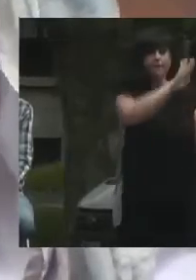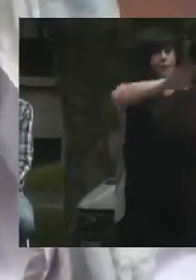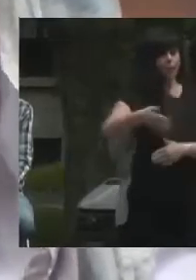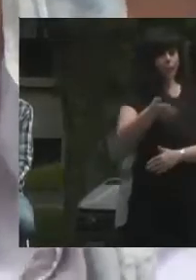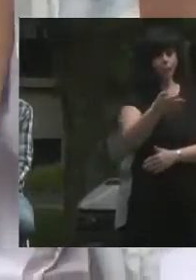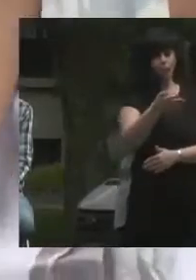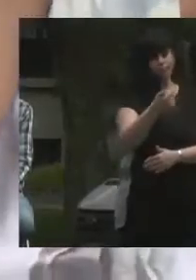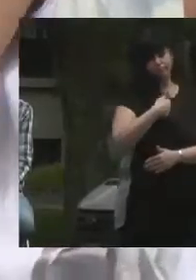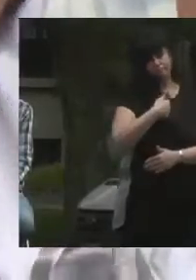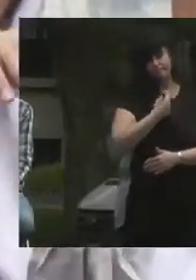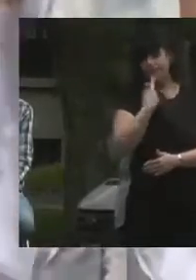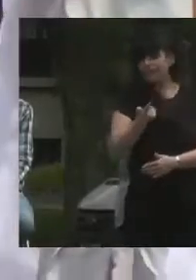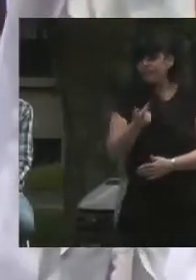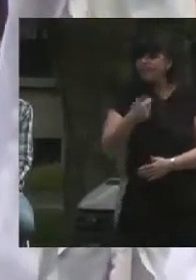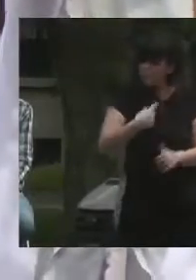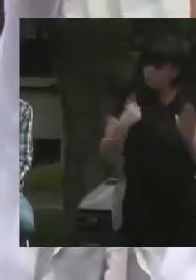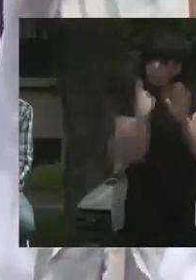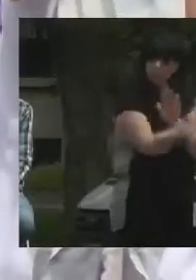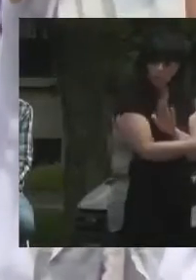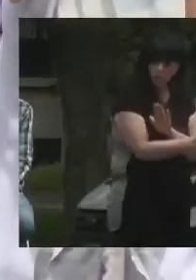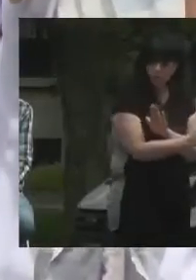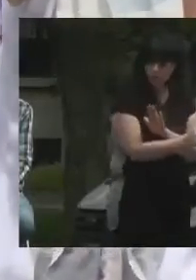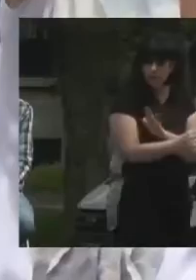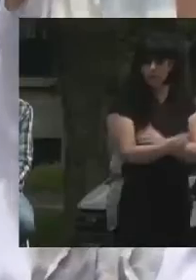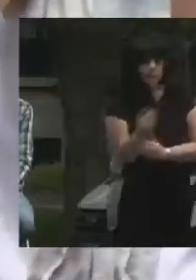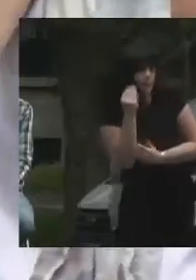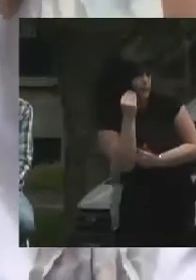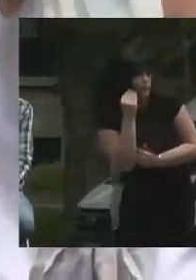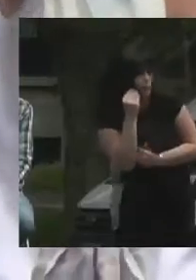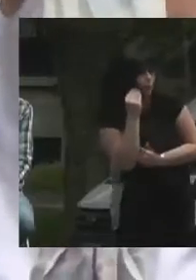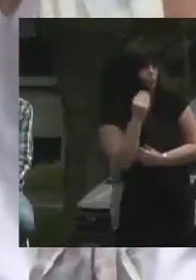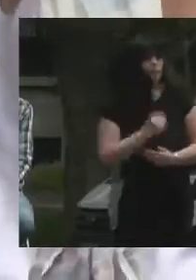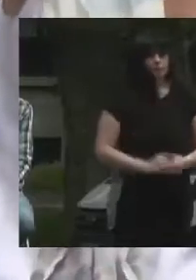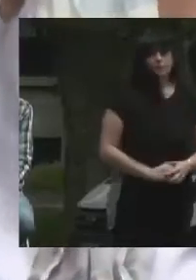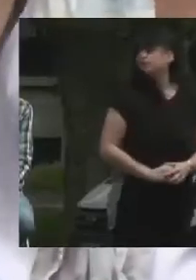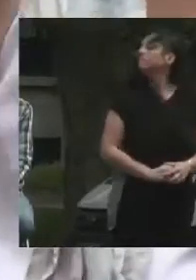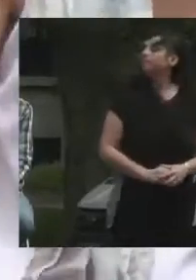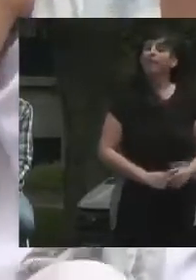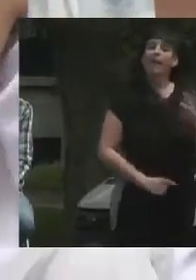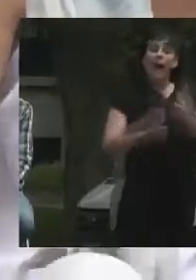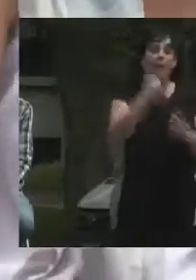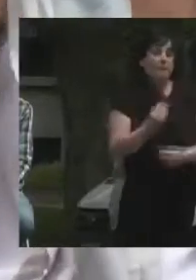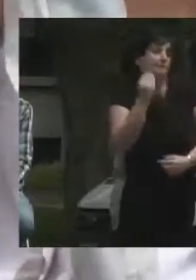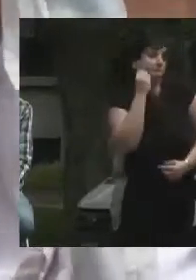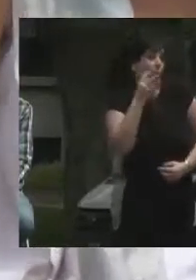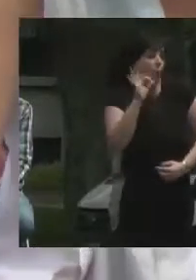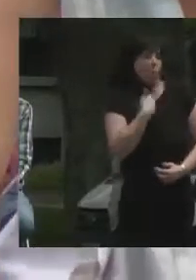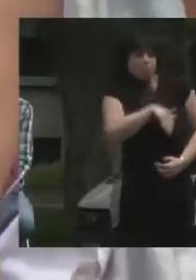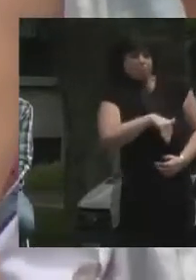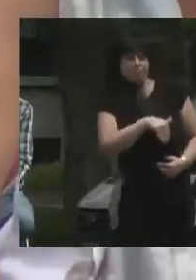marchar, díxenlle, bueno, Maia, marcho, dame un biquiño. Ás veces dá un bico e ás veces non, porque non